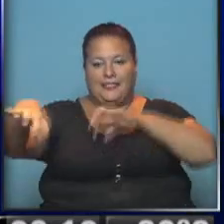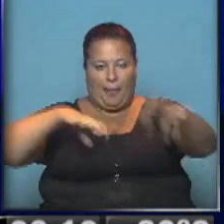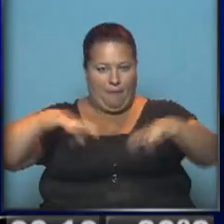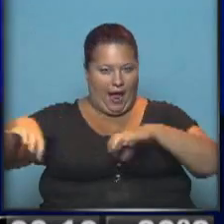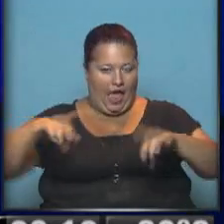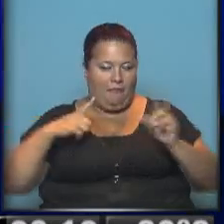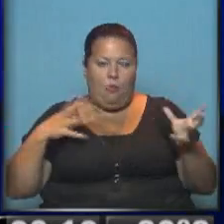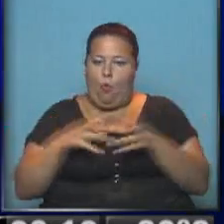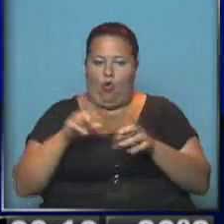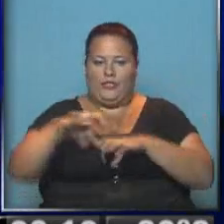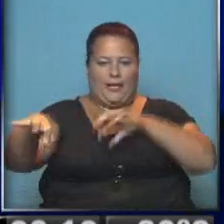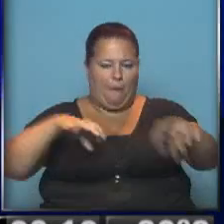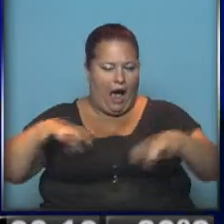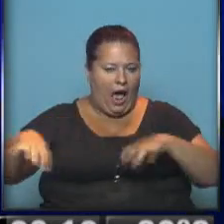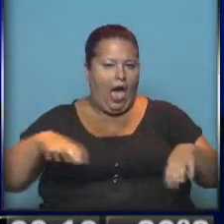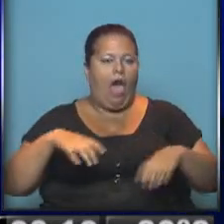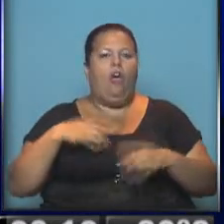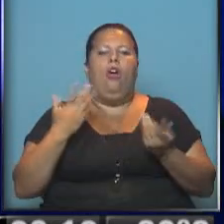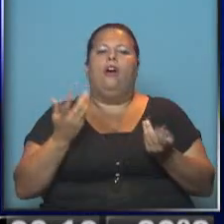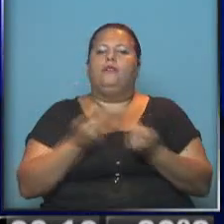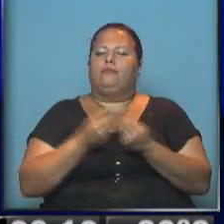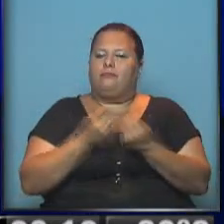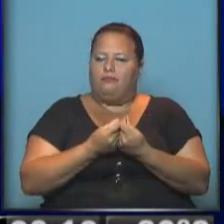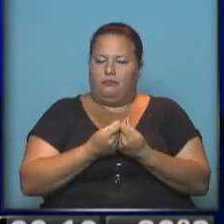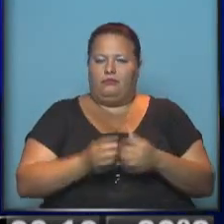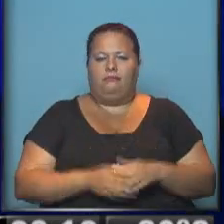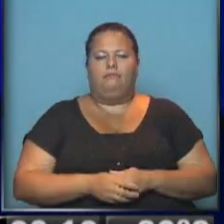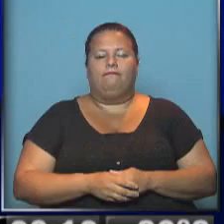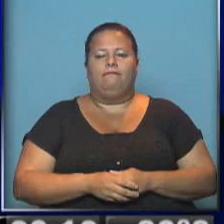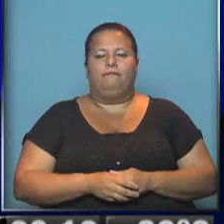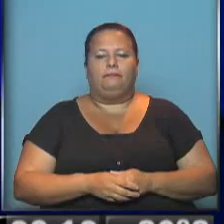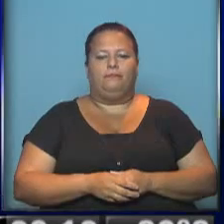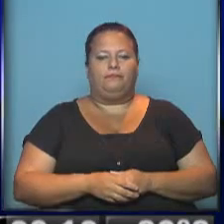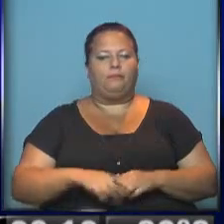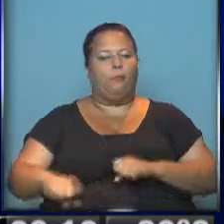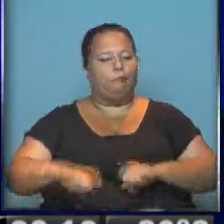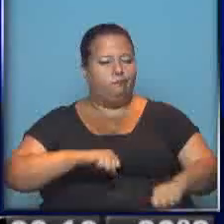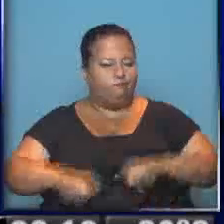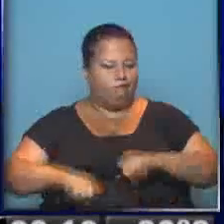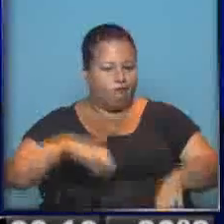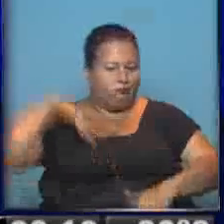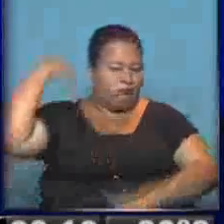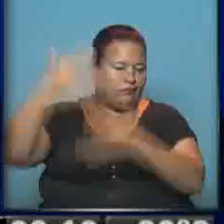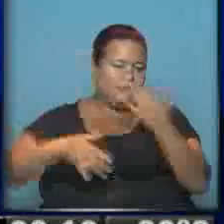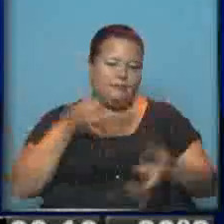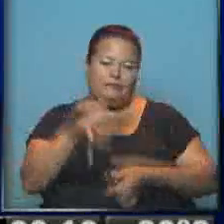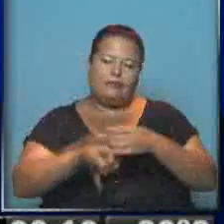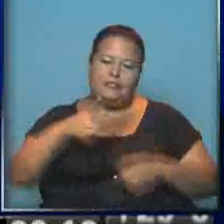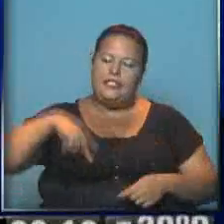separados entre nosotros. Es decir, hubo mucha provocación de violencia